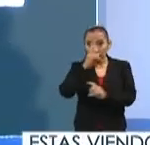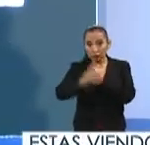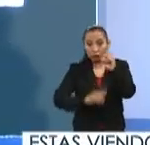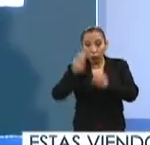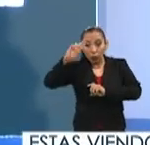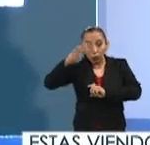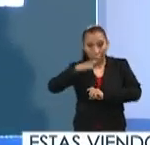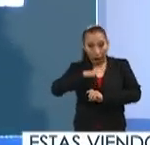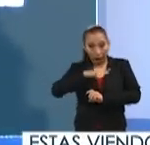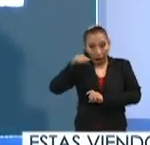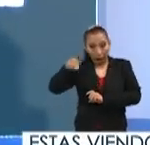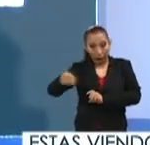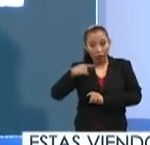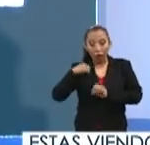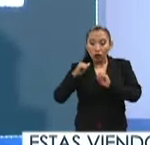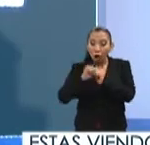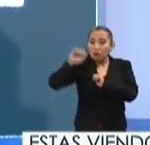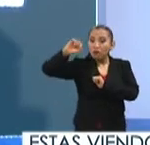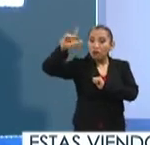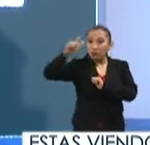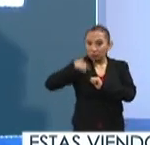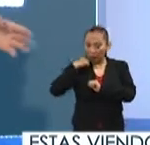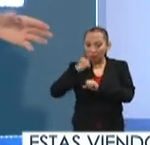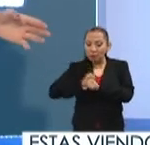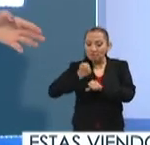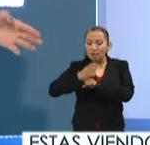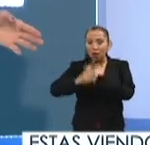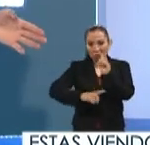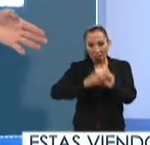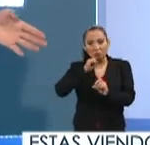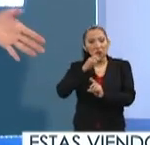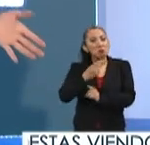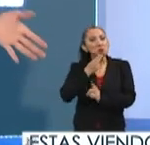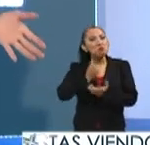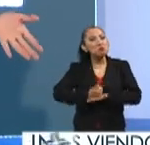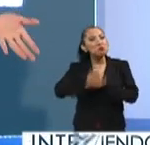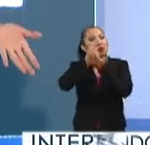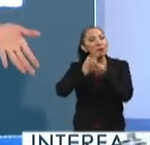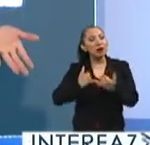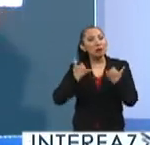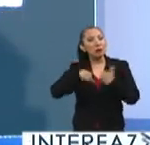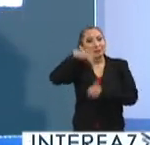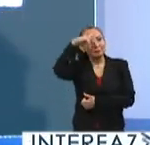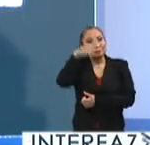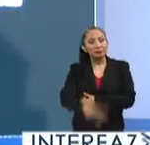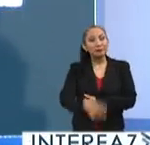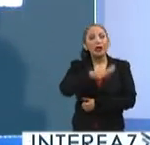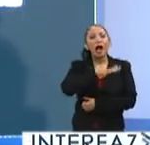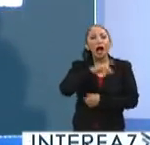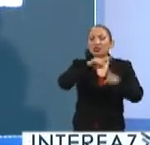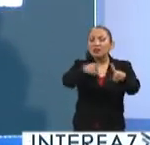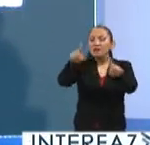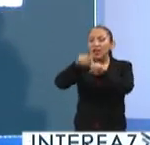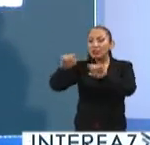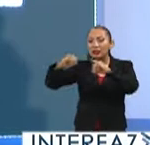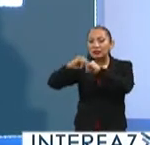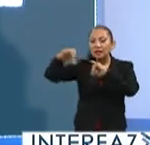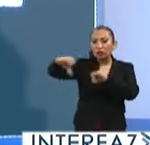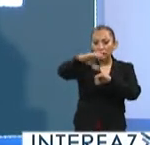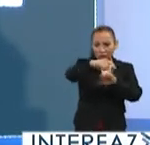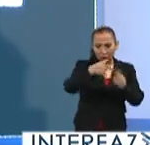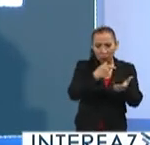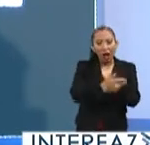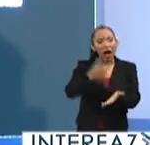nivel universitario a un nivel profesional también es una excelente alternativa para los jóvenes mexicanos. Existe una variedad de instituciones que